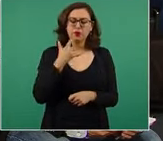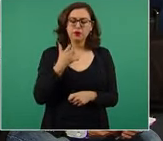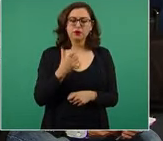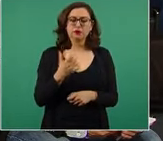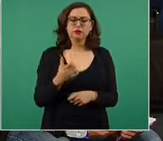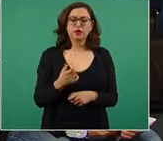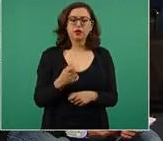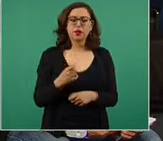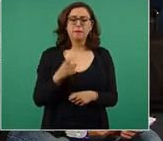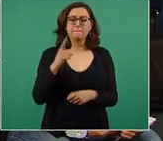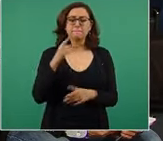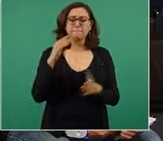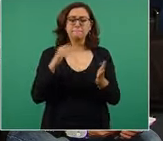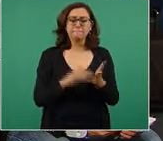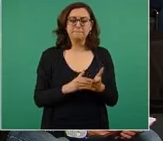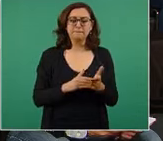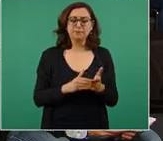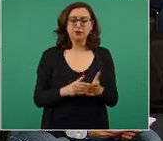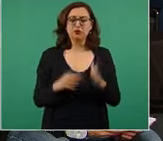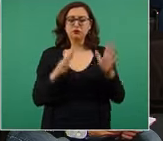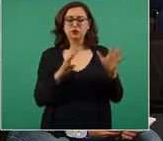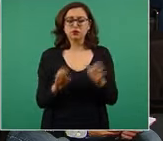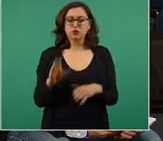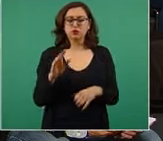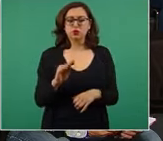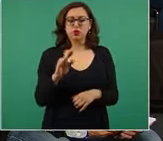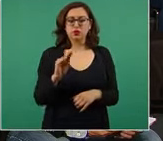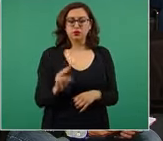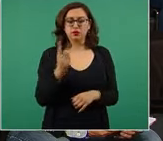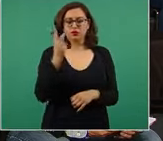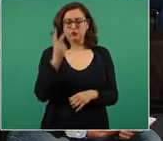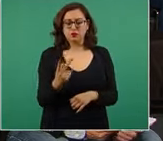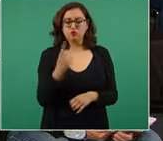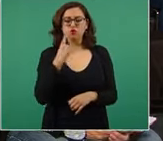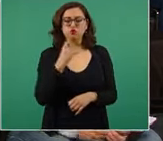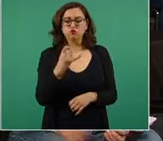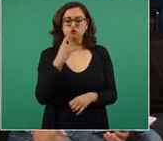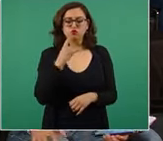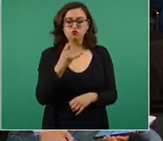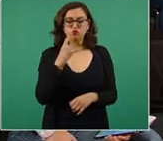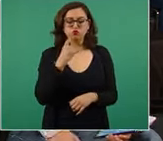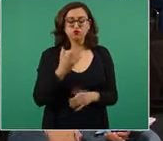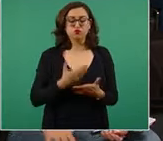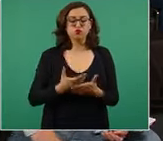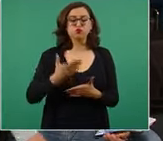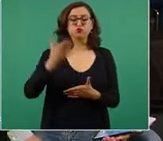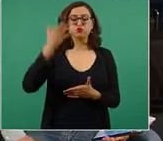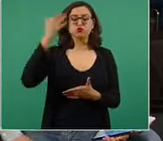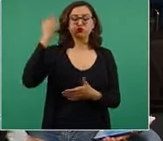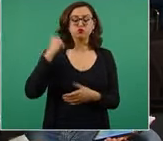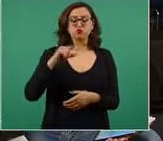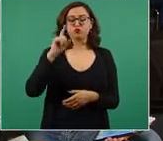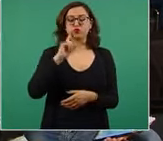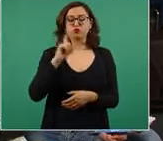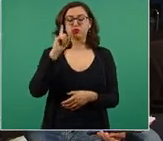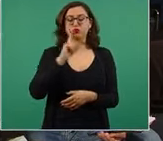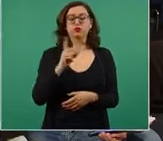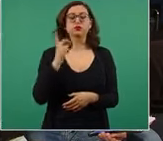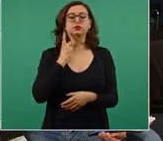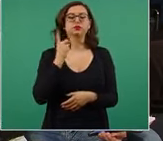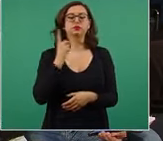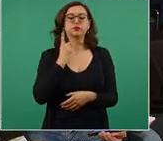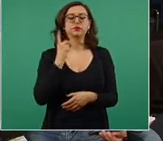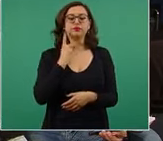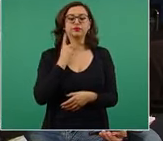agosto de 1992, la entonces diputada, escritora y psicóloga Adriana Luna Parra, en